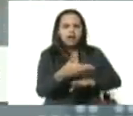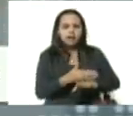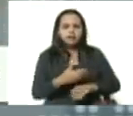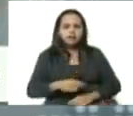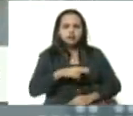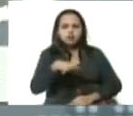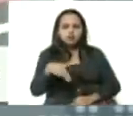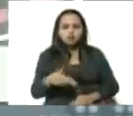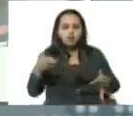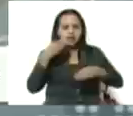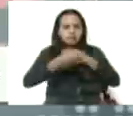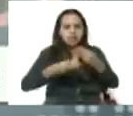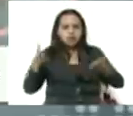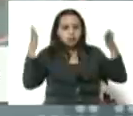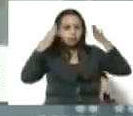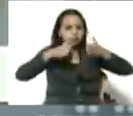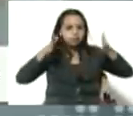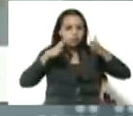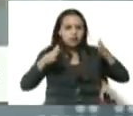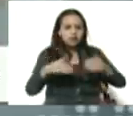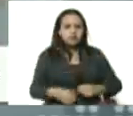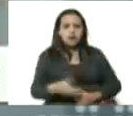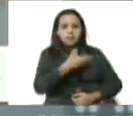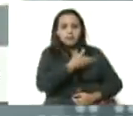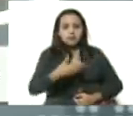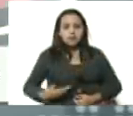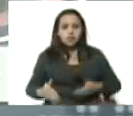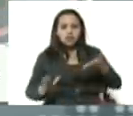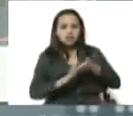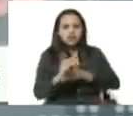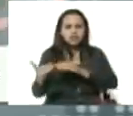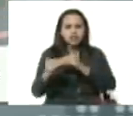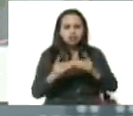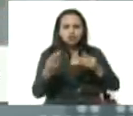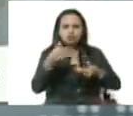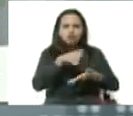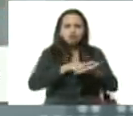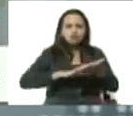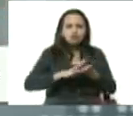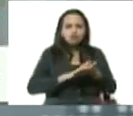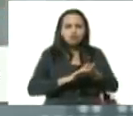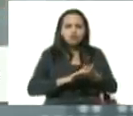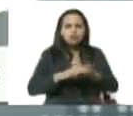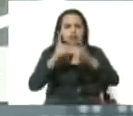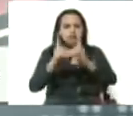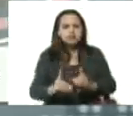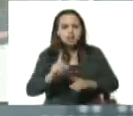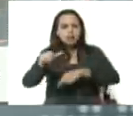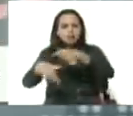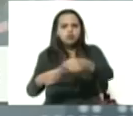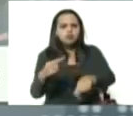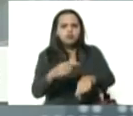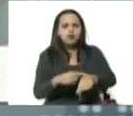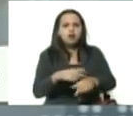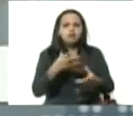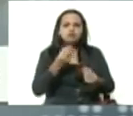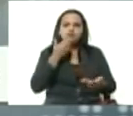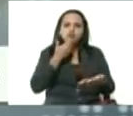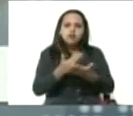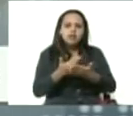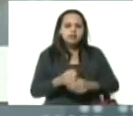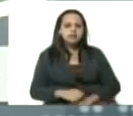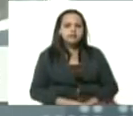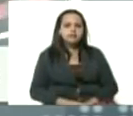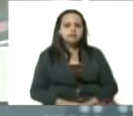elaborando recomendaciones al presidente para las decisiones que tomará en las próximas horas. Bueno, muchísimas gracias.